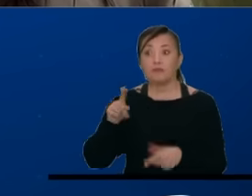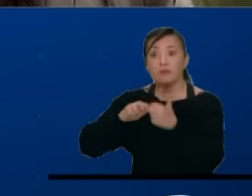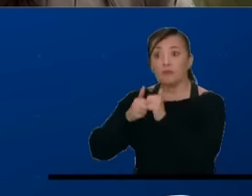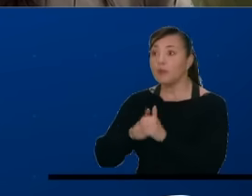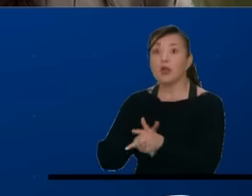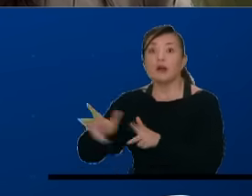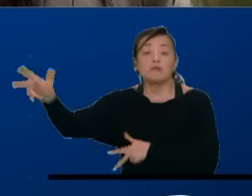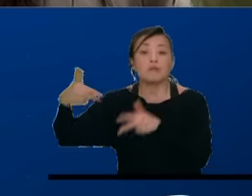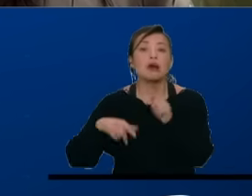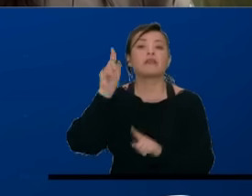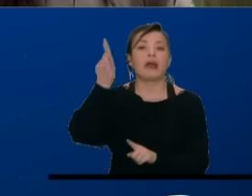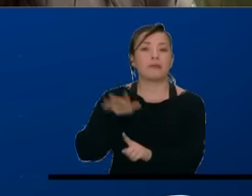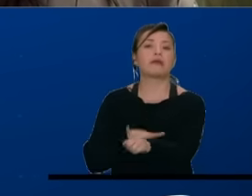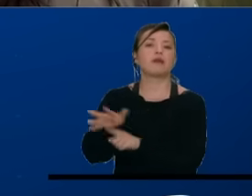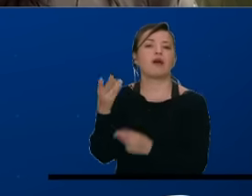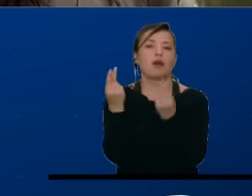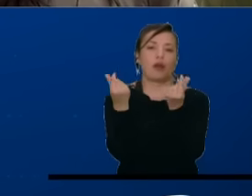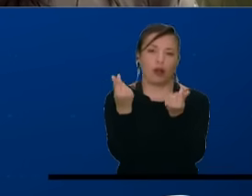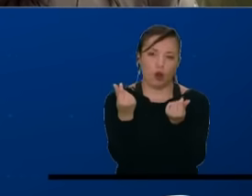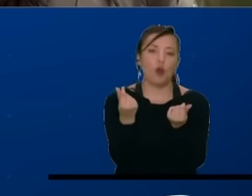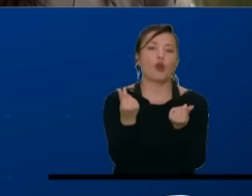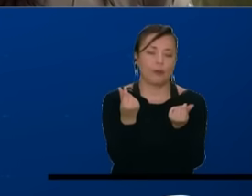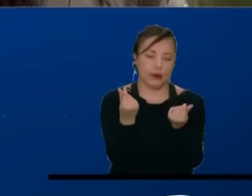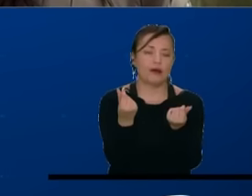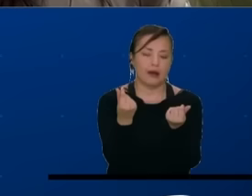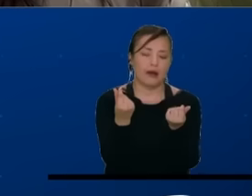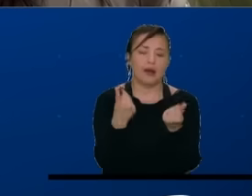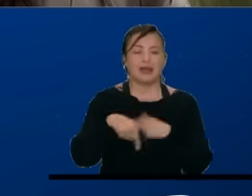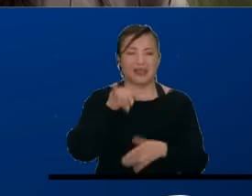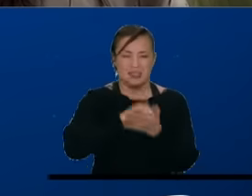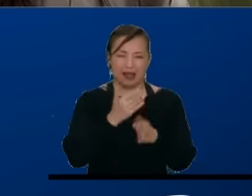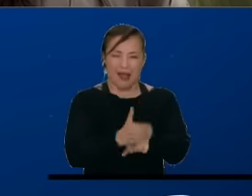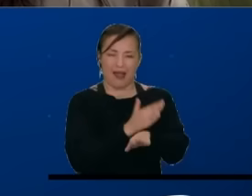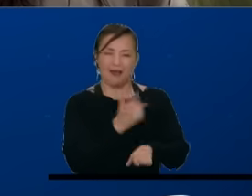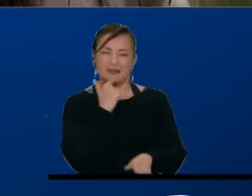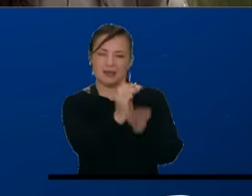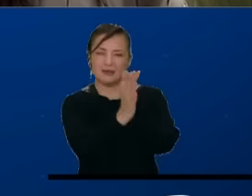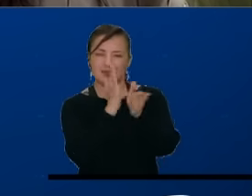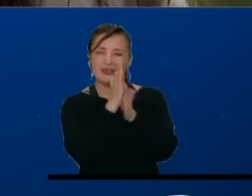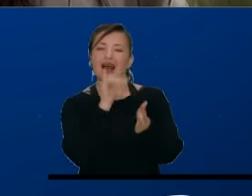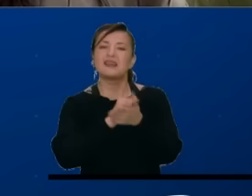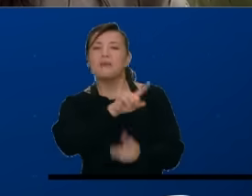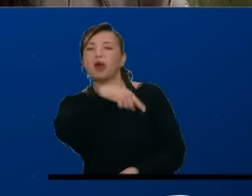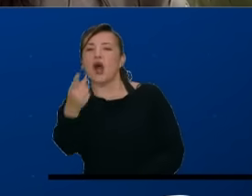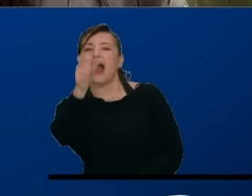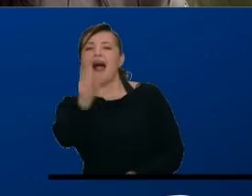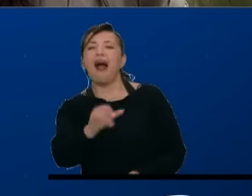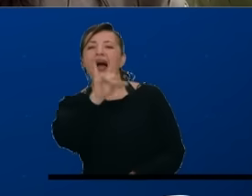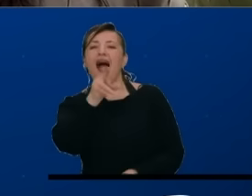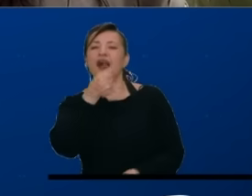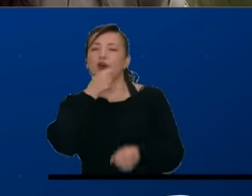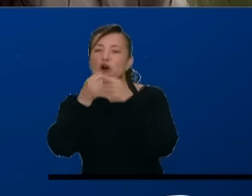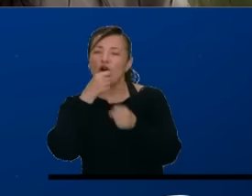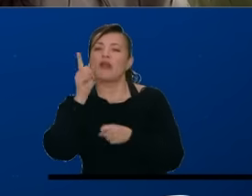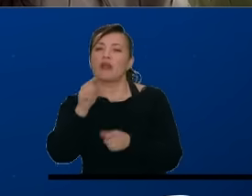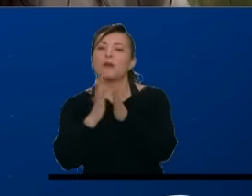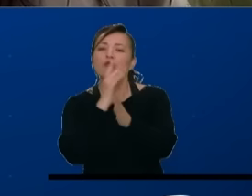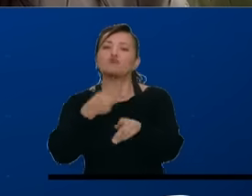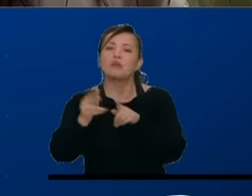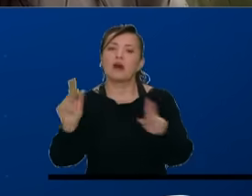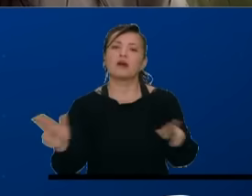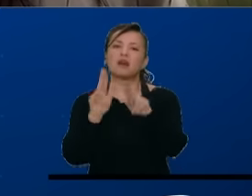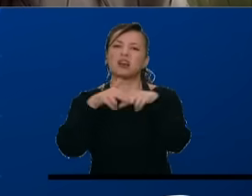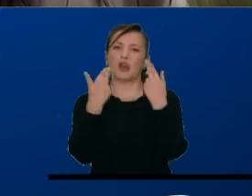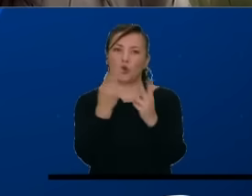también en materia económica y en gran medida. Usted nos comentaba, nuestro corresponsal Jairo Niño se va a reunir próximamente también con el gobernador de